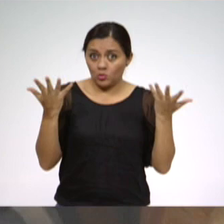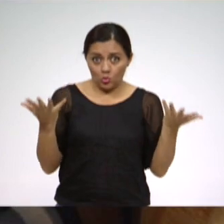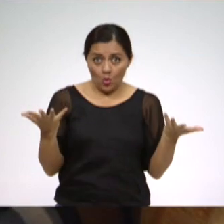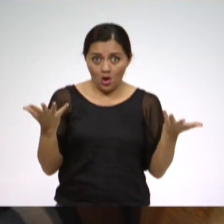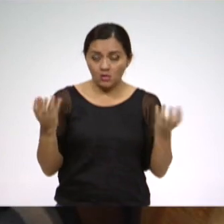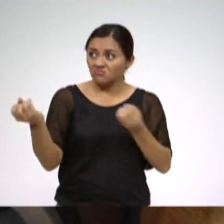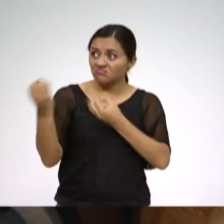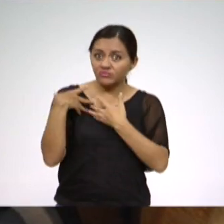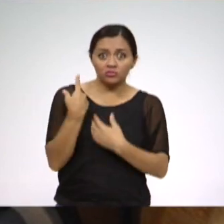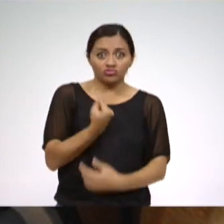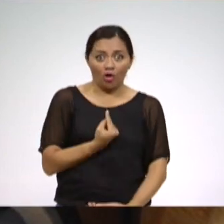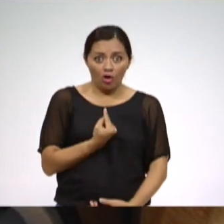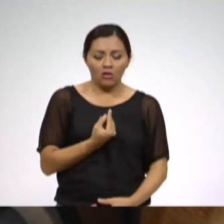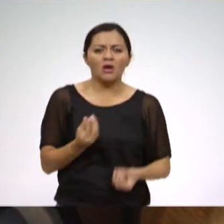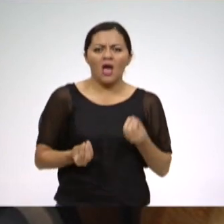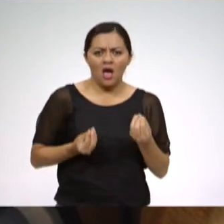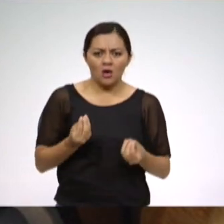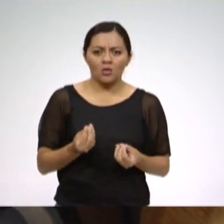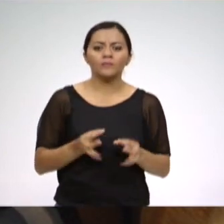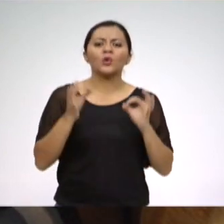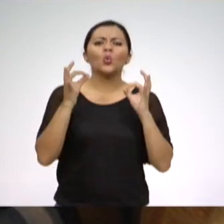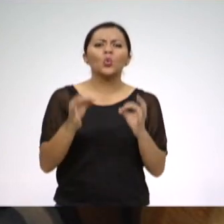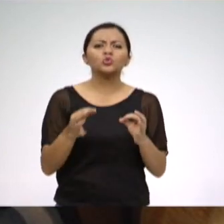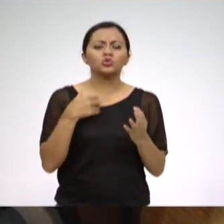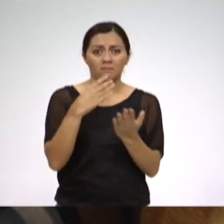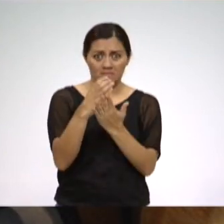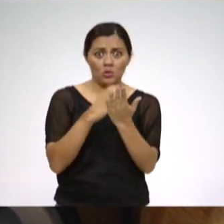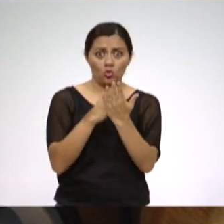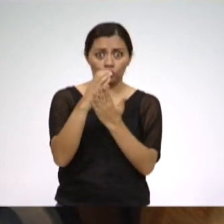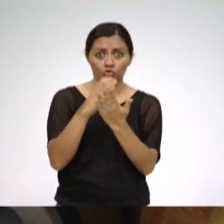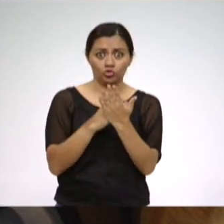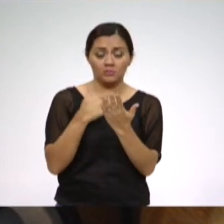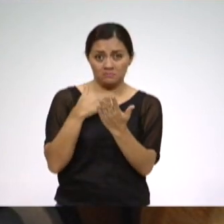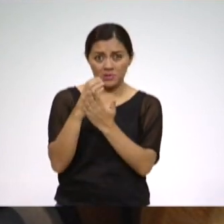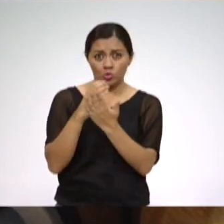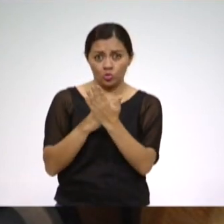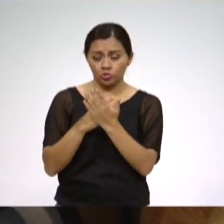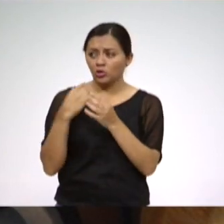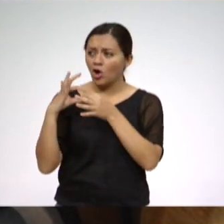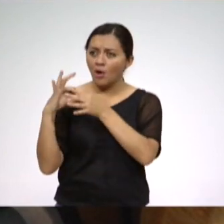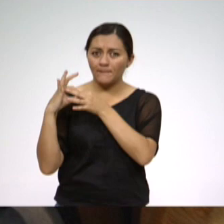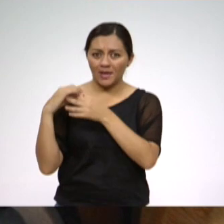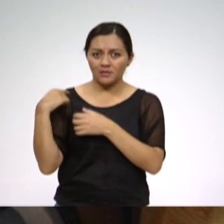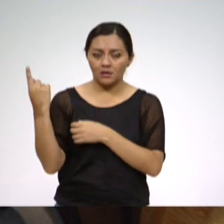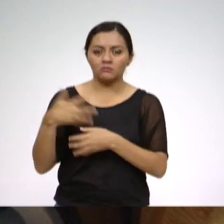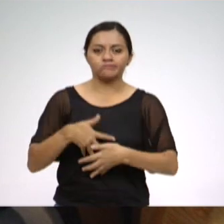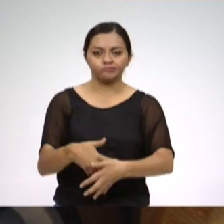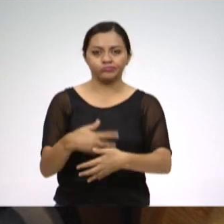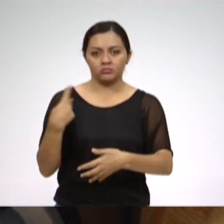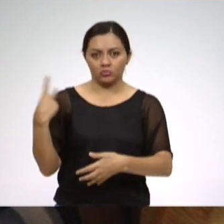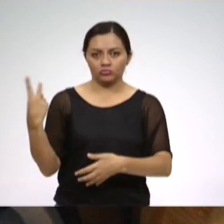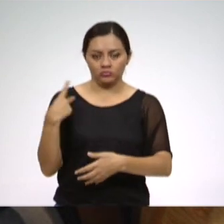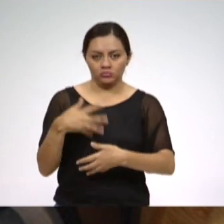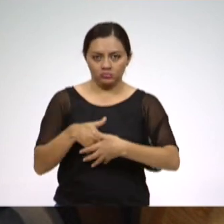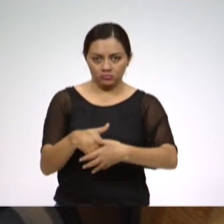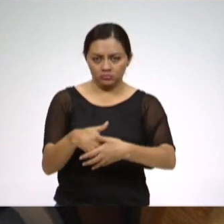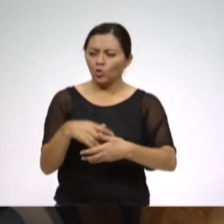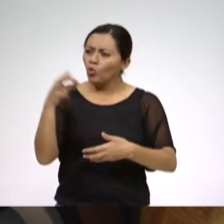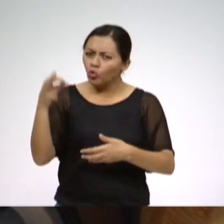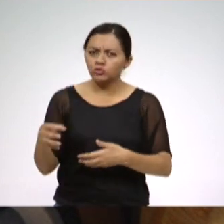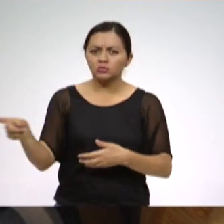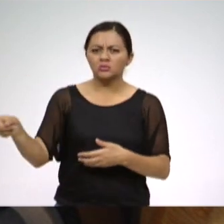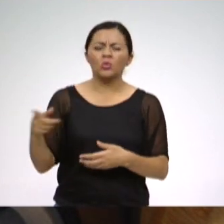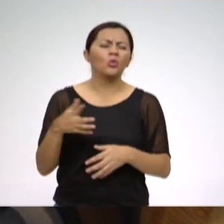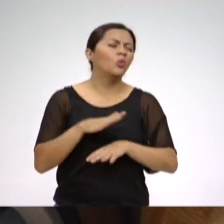sola. Había una compañera en mi curso que pasó por, no sé si pasó por lo mismo, pero estaba embarazada. Entonces a ella se